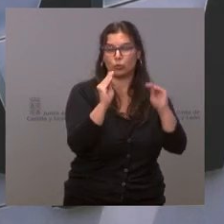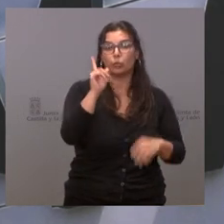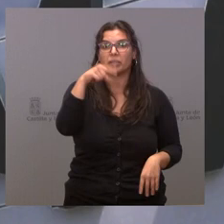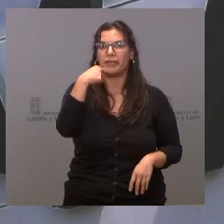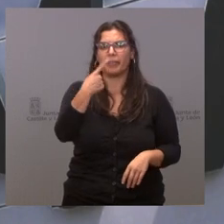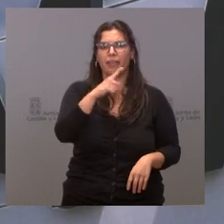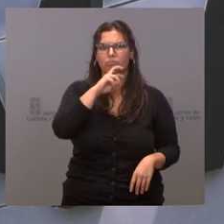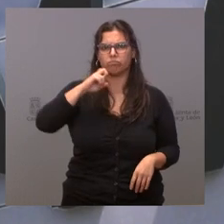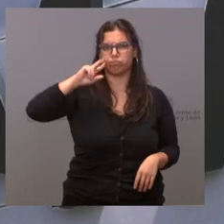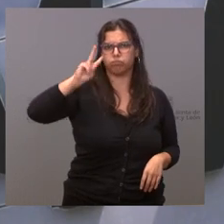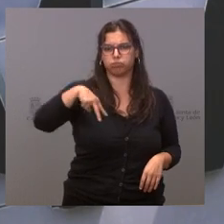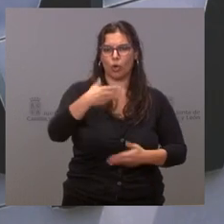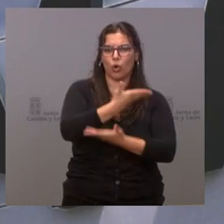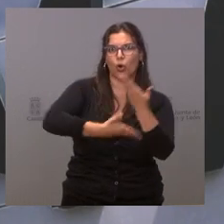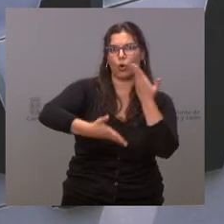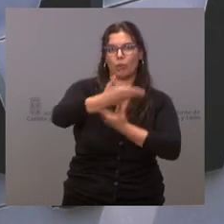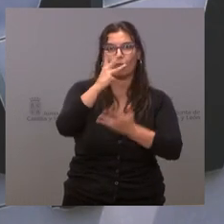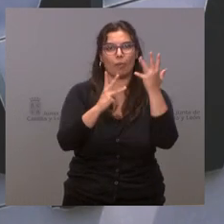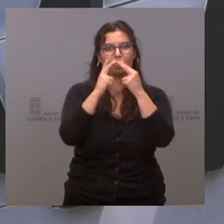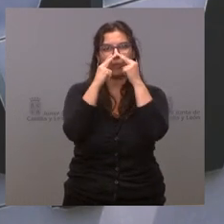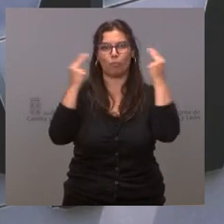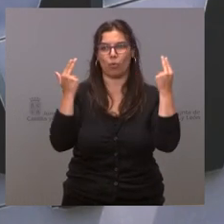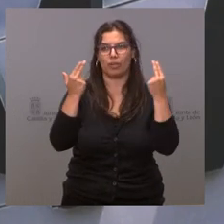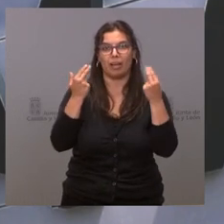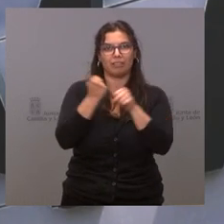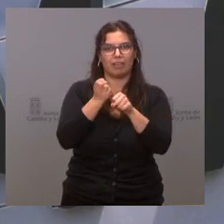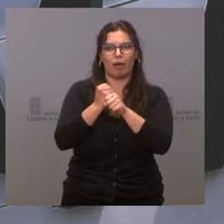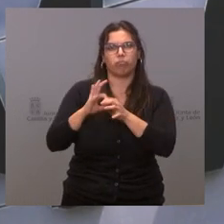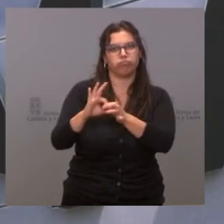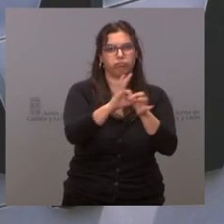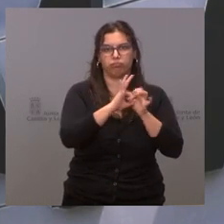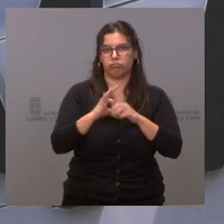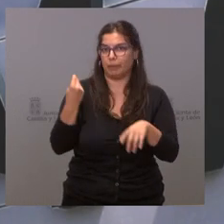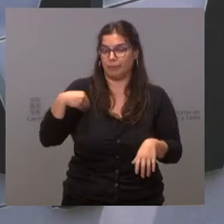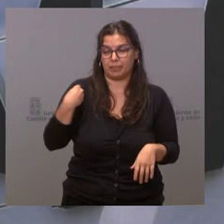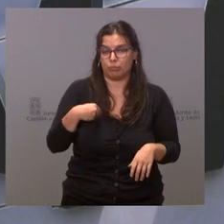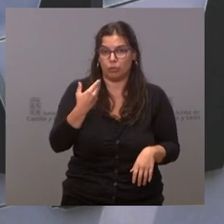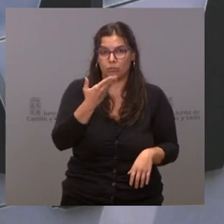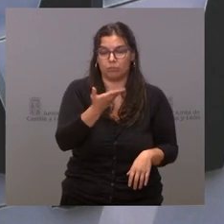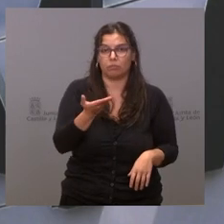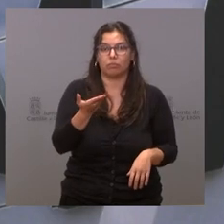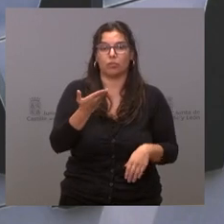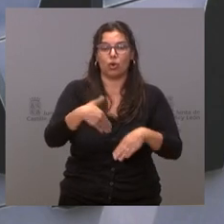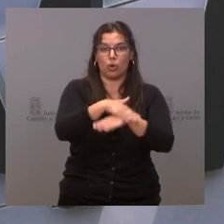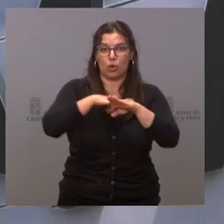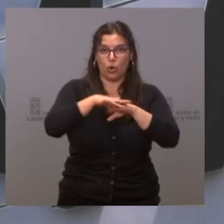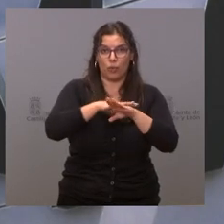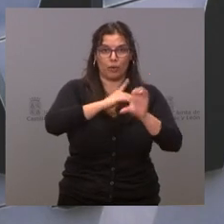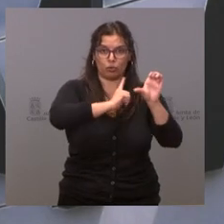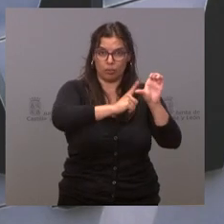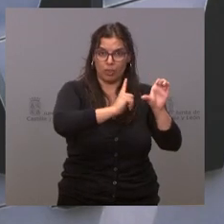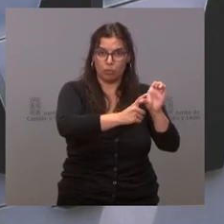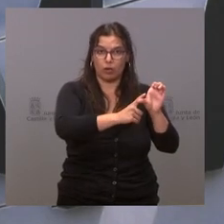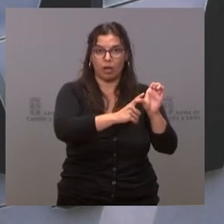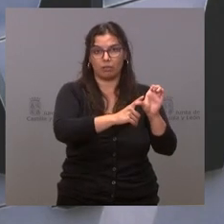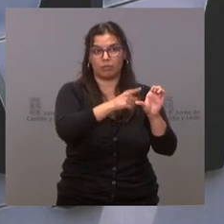la colaboración de todas las administraciones desde la el gobierno de extremadura que es